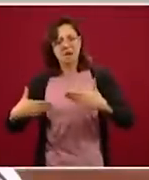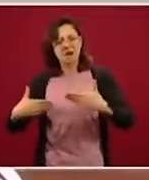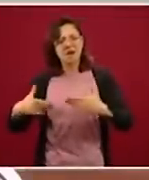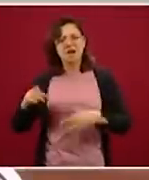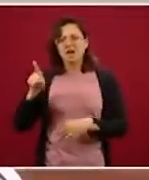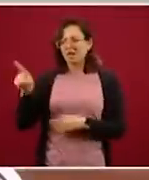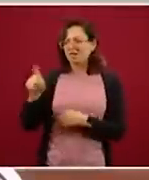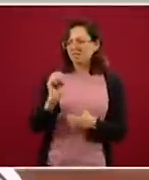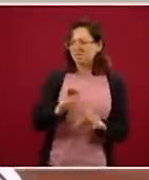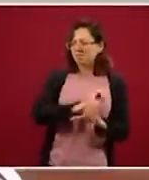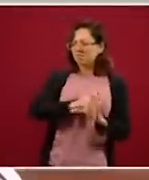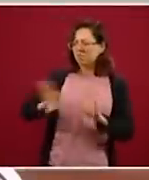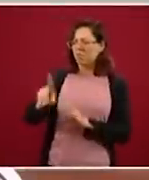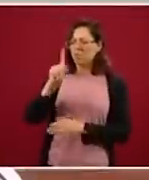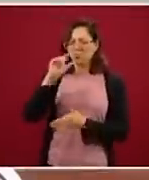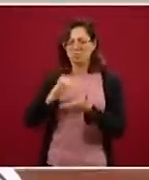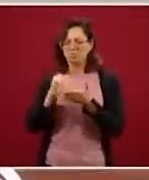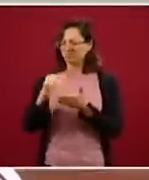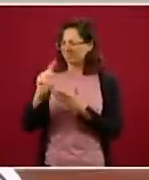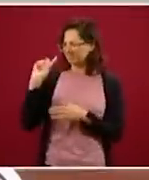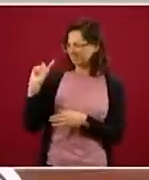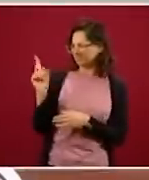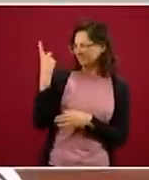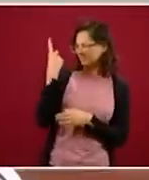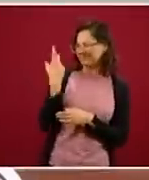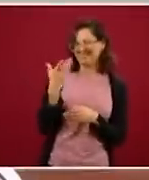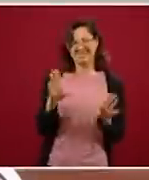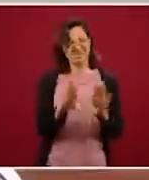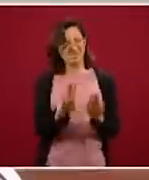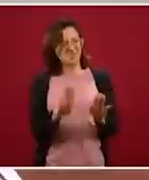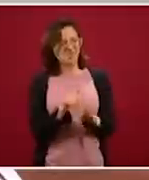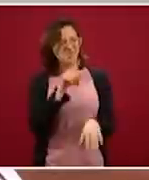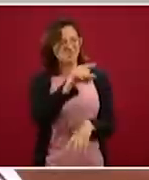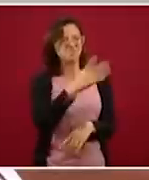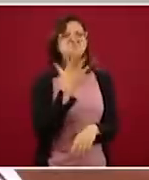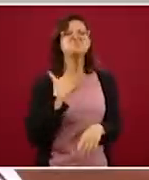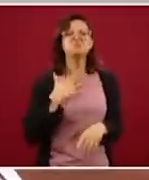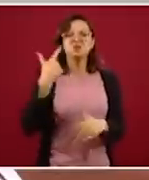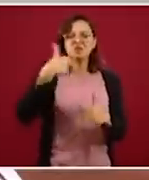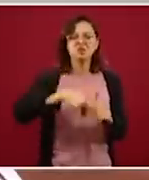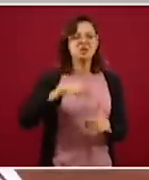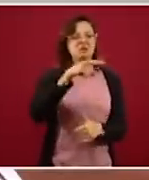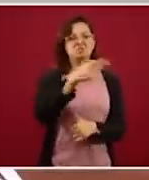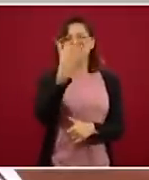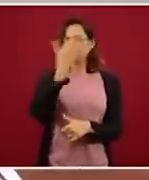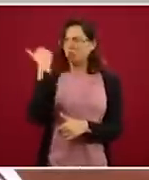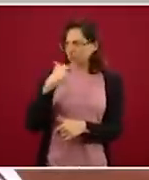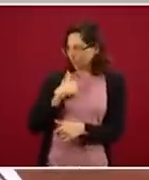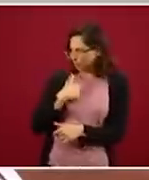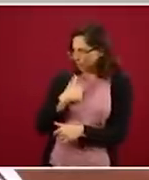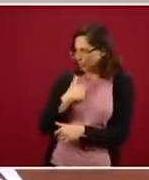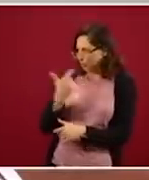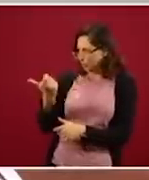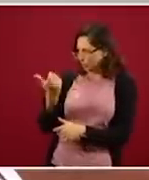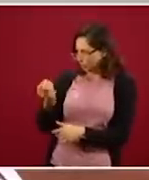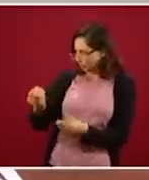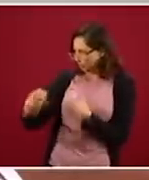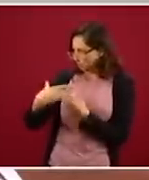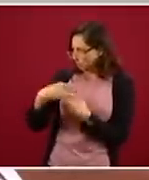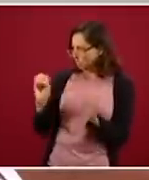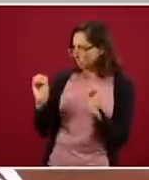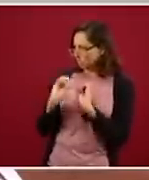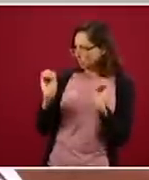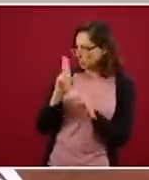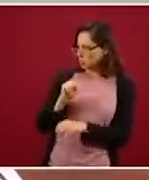transfirieron $1,000,000. Evidentemente el despachador de gasolinera nunca se enteró que era dueño de estos $1,000,000 que había